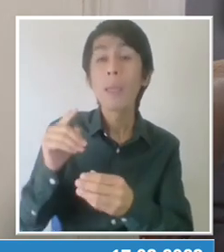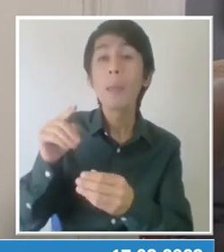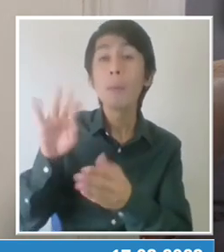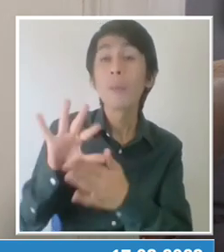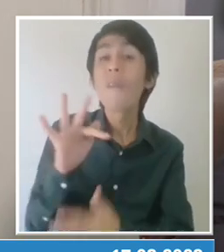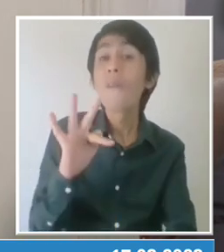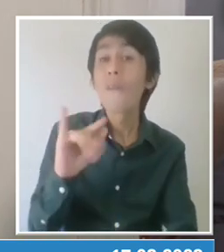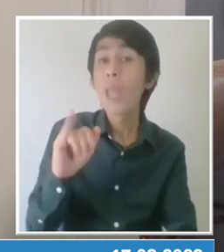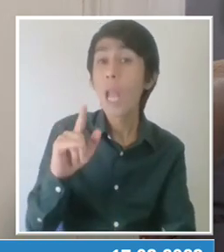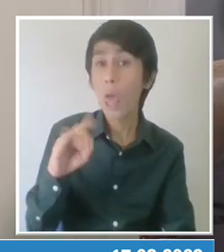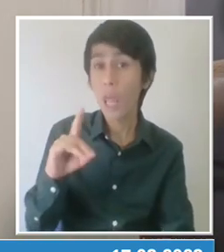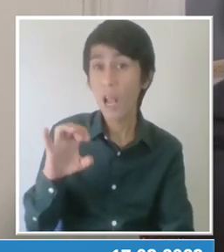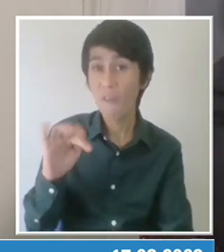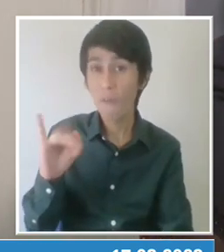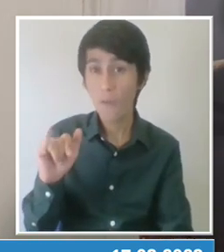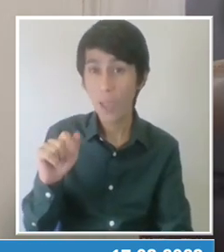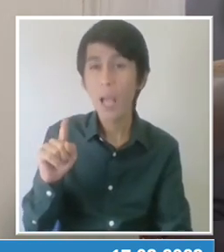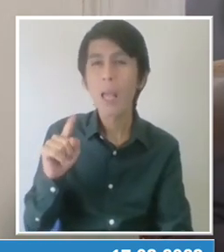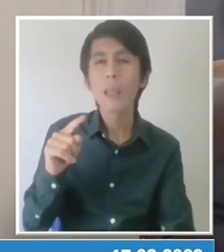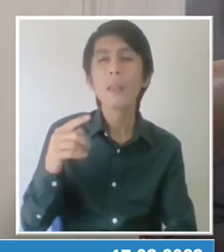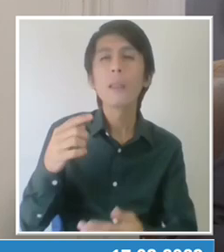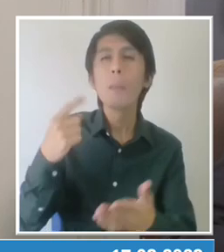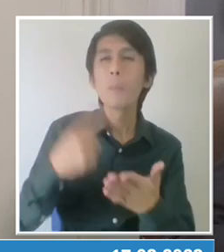septiembre de 1787,